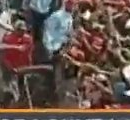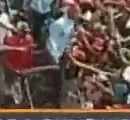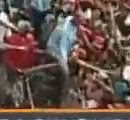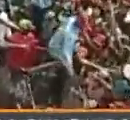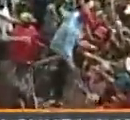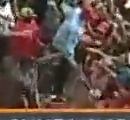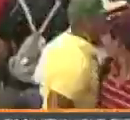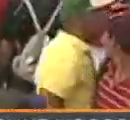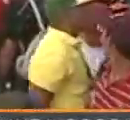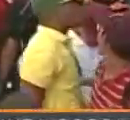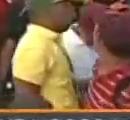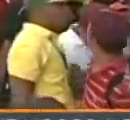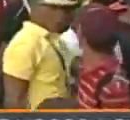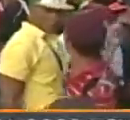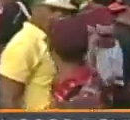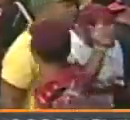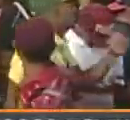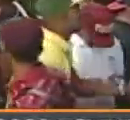presidente